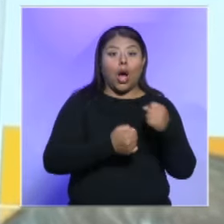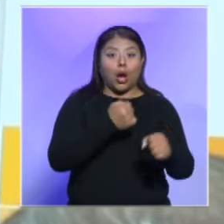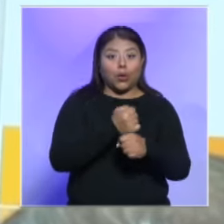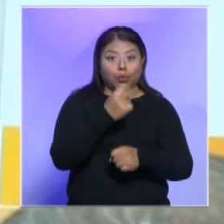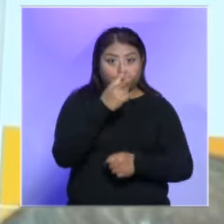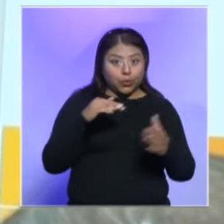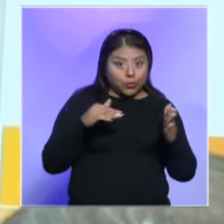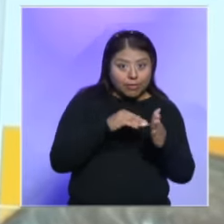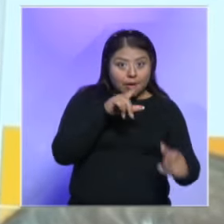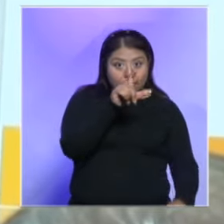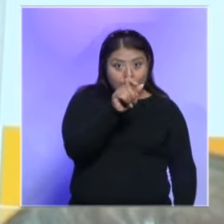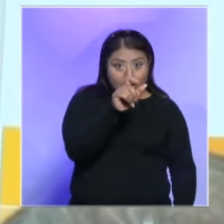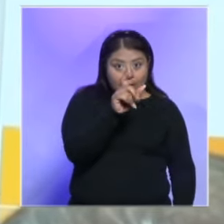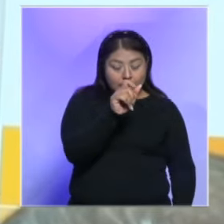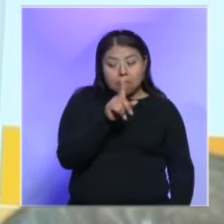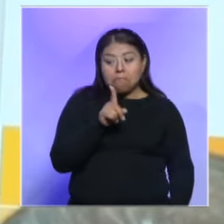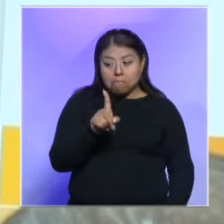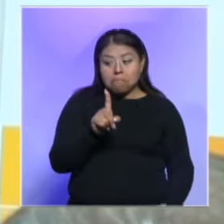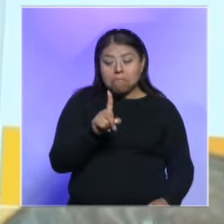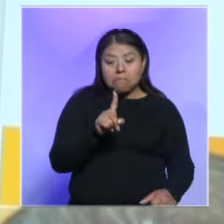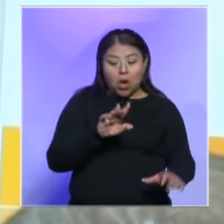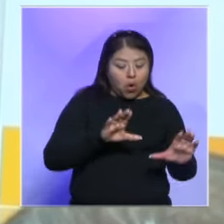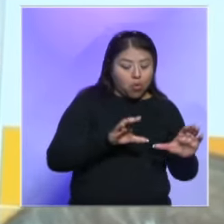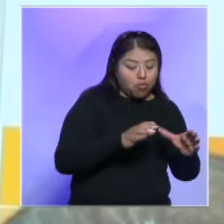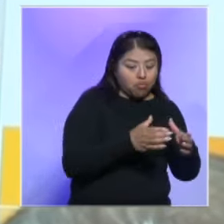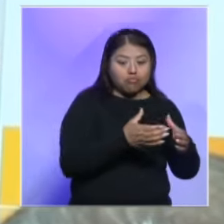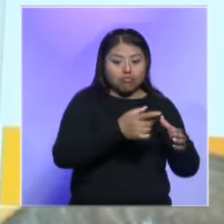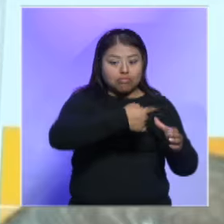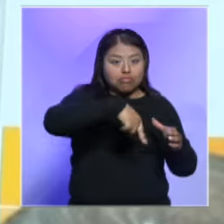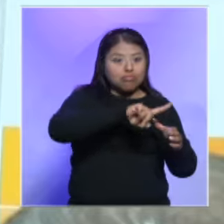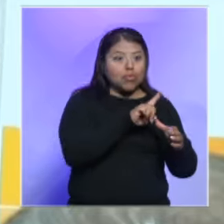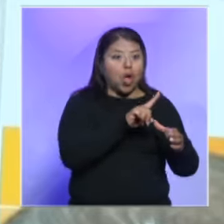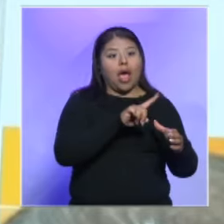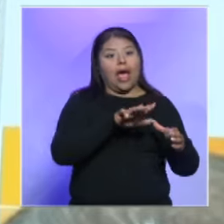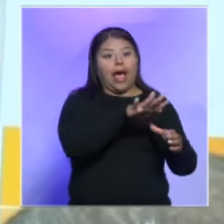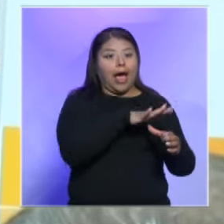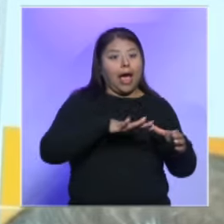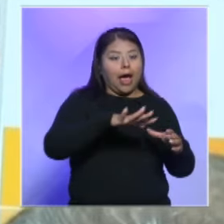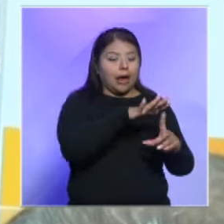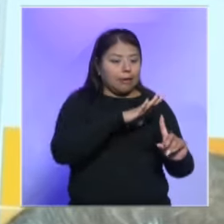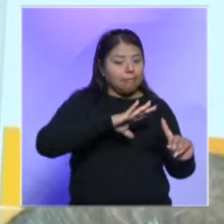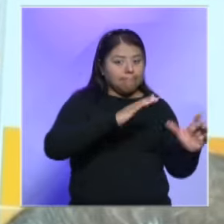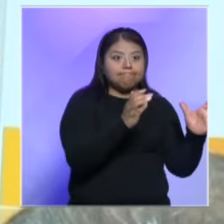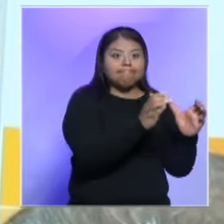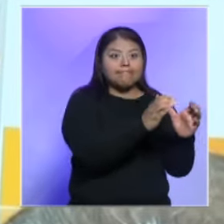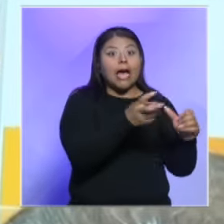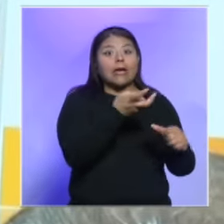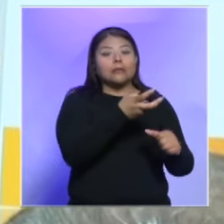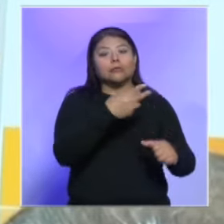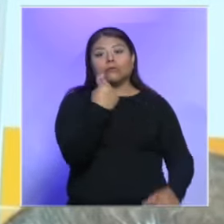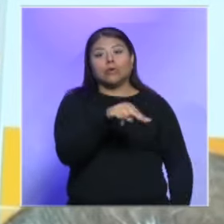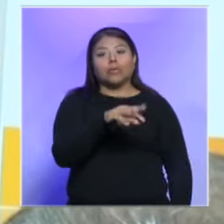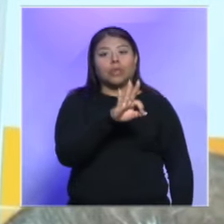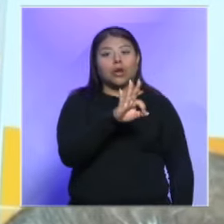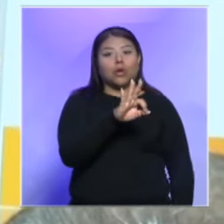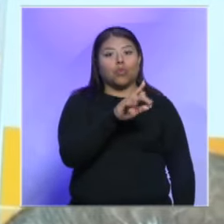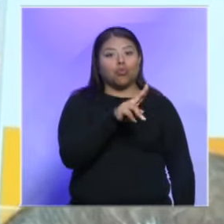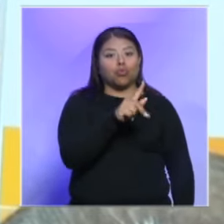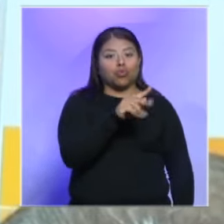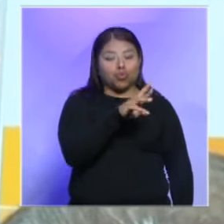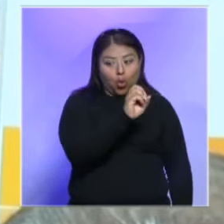partido local que se llama Futuro, asociación que integraba y que luego, por supuesto, transformó en un partido